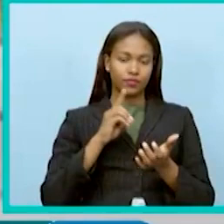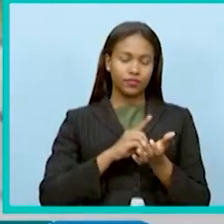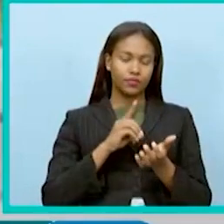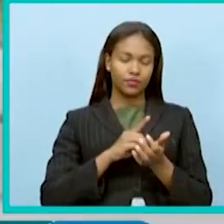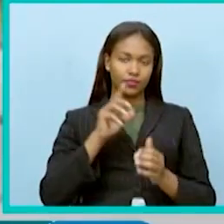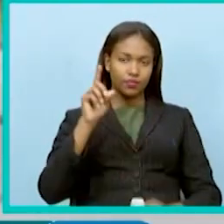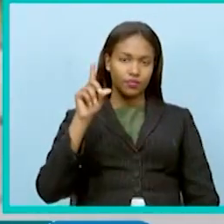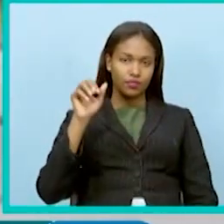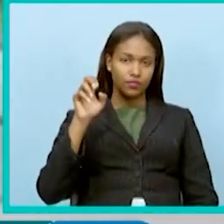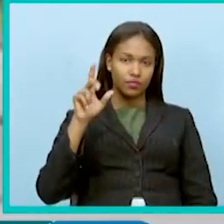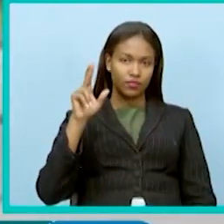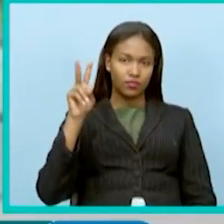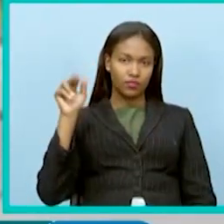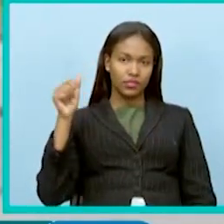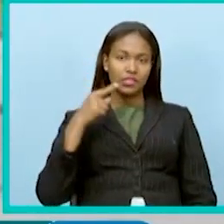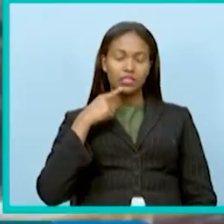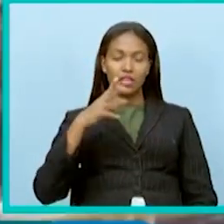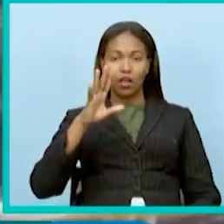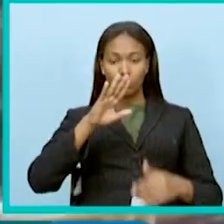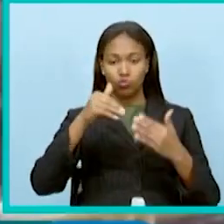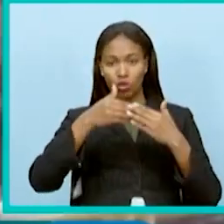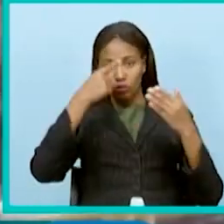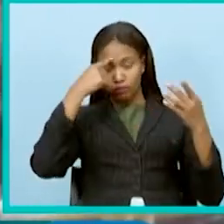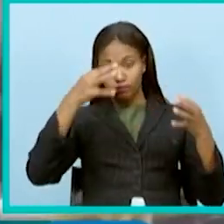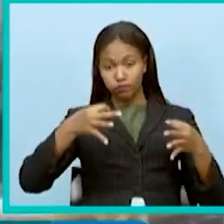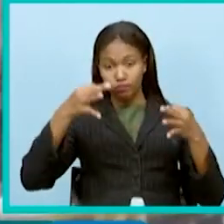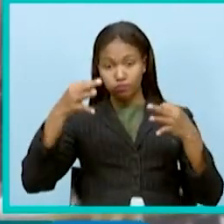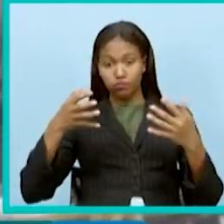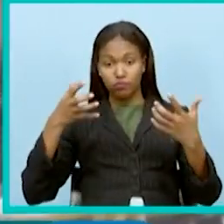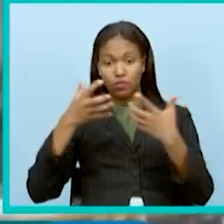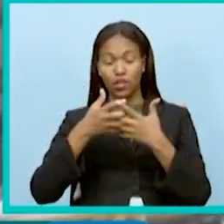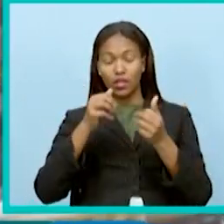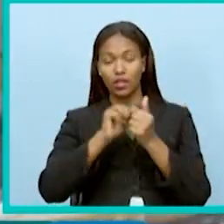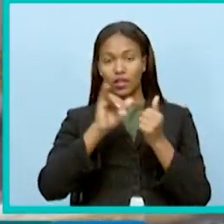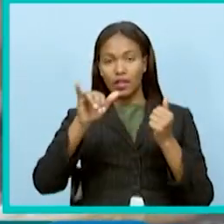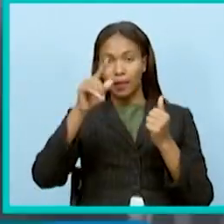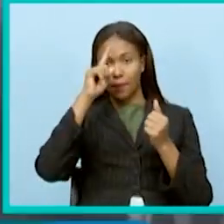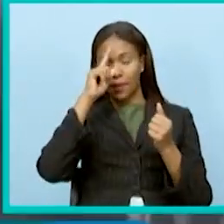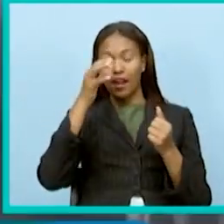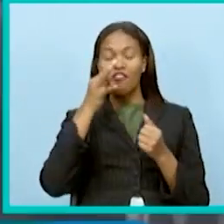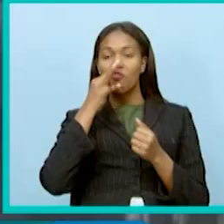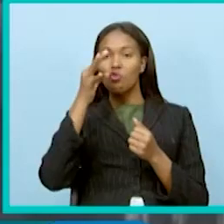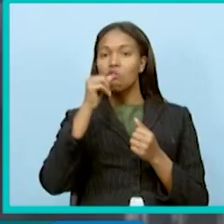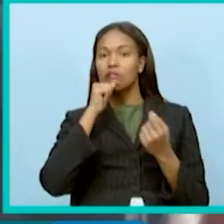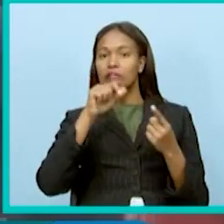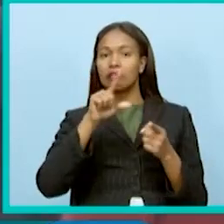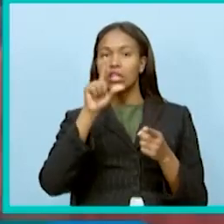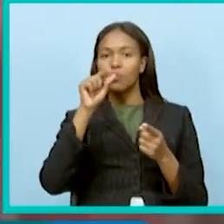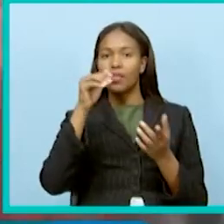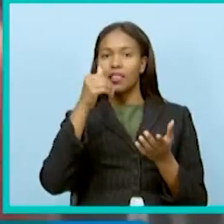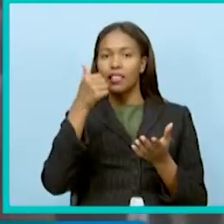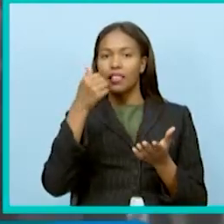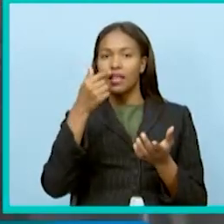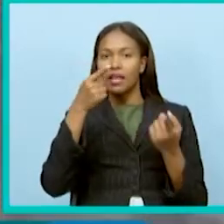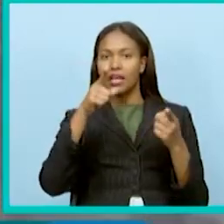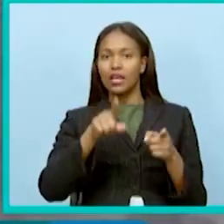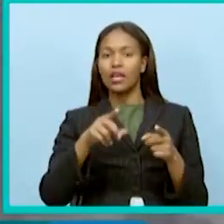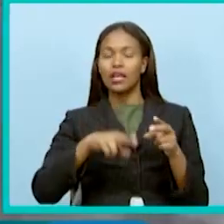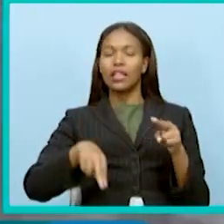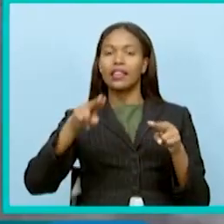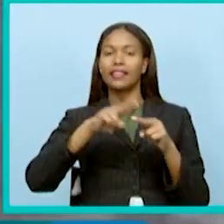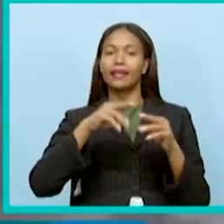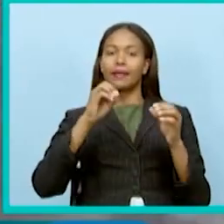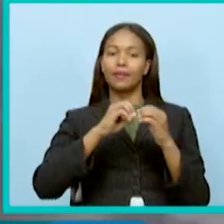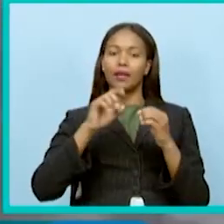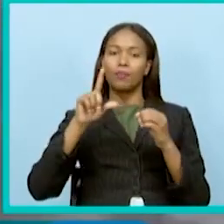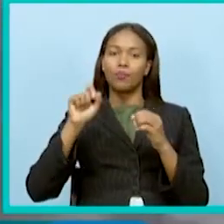Rivera explicó que se han tomado todas las medidas sanitarias establecidas para evitar que, como en el 2010, este brote traspase la frontera y